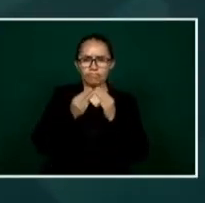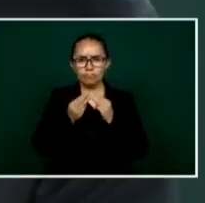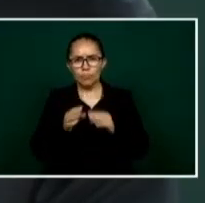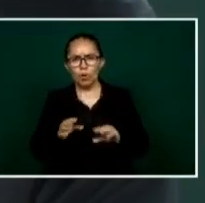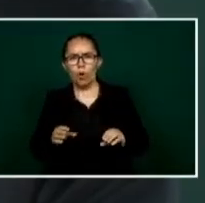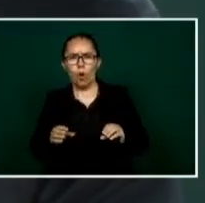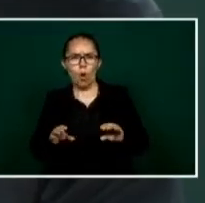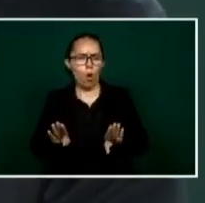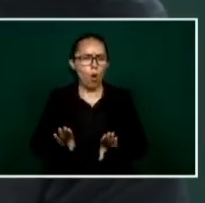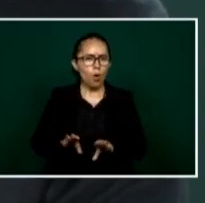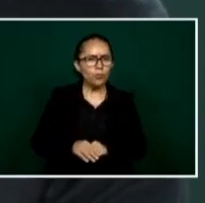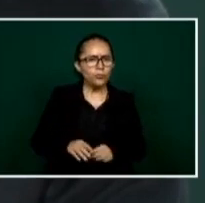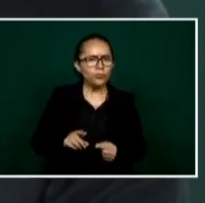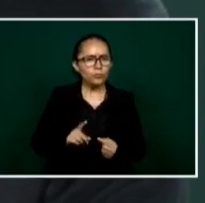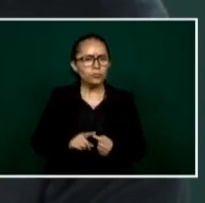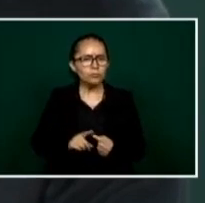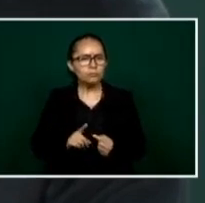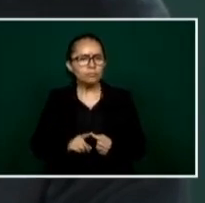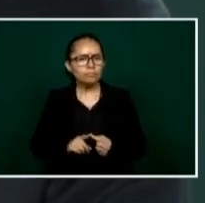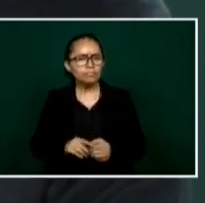la autoridad,